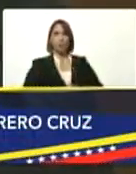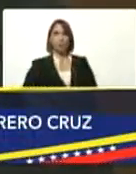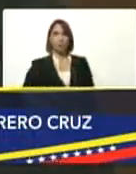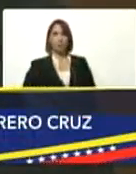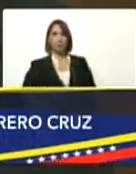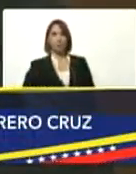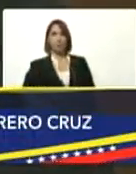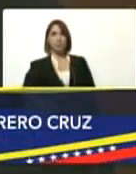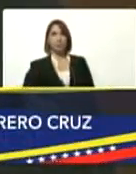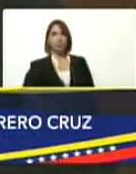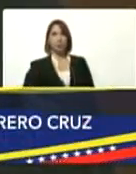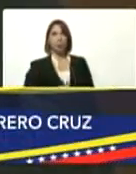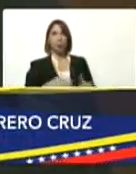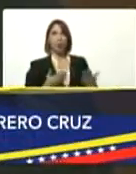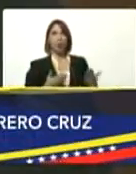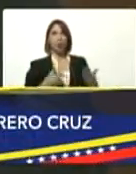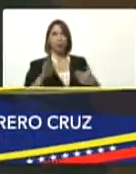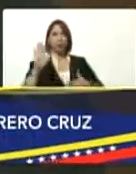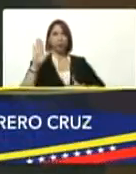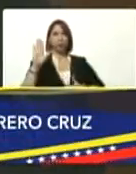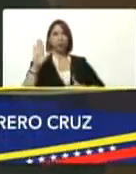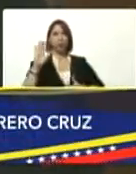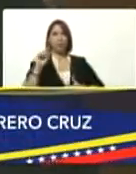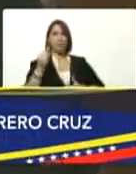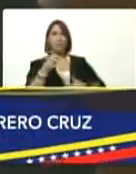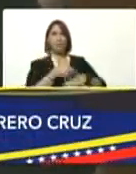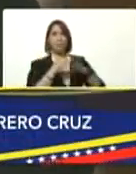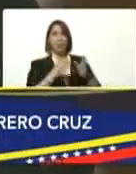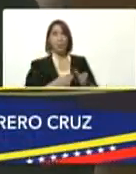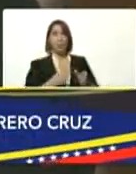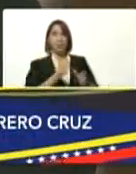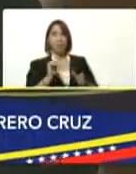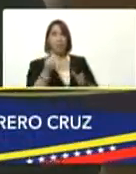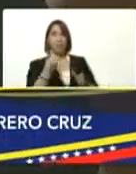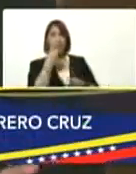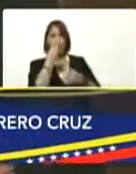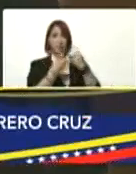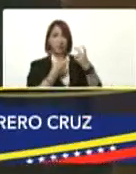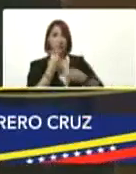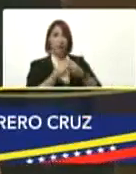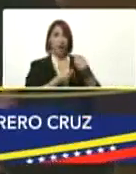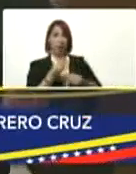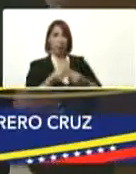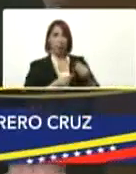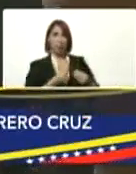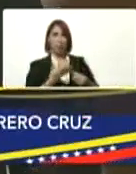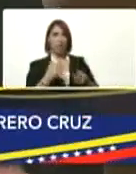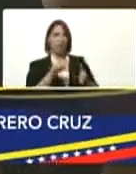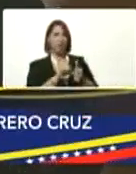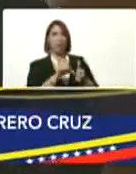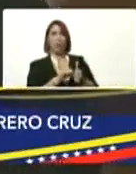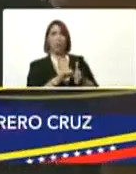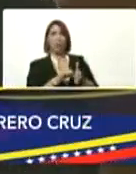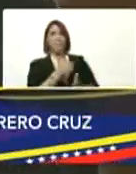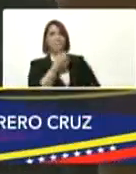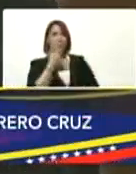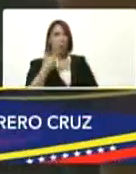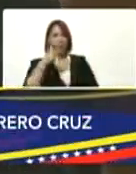mi nombramiento como primer ministro, es la primera visita que hago al exterior. ¿Y dónde? Si no, en